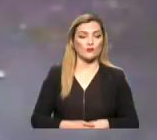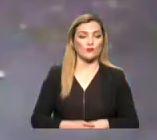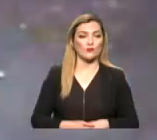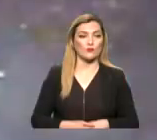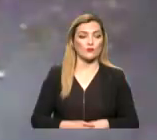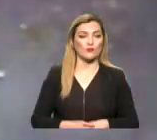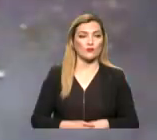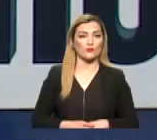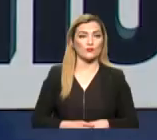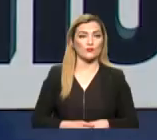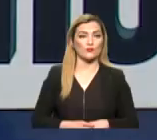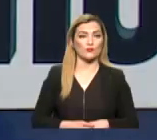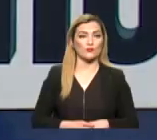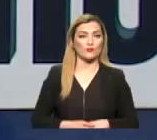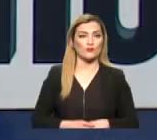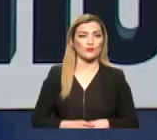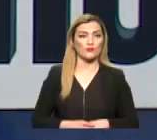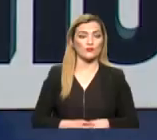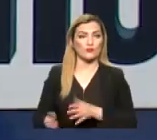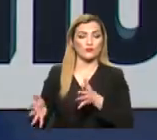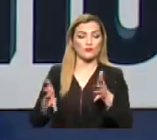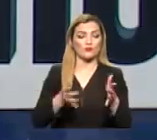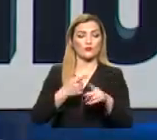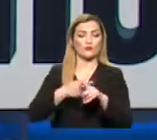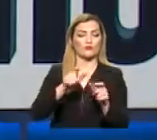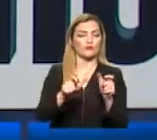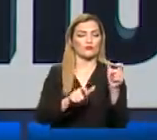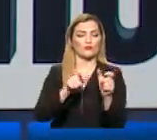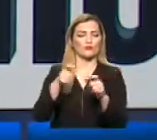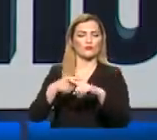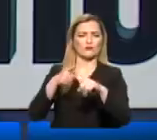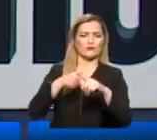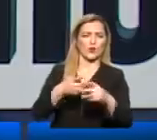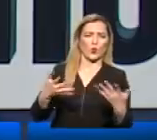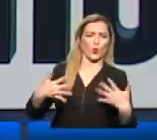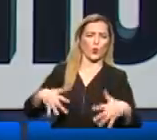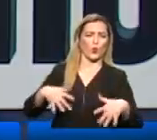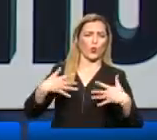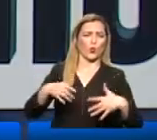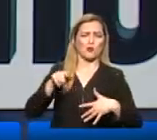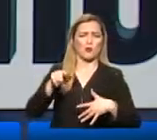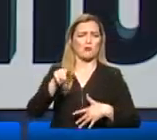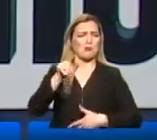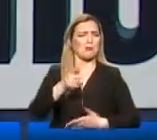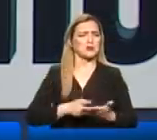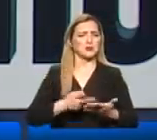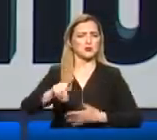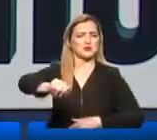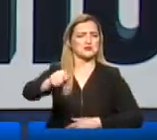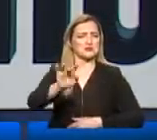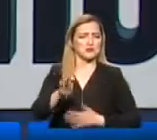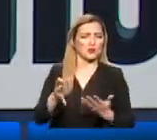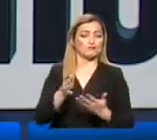Luisa María Heredia, 24 horas. Y las reacciones y muestras de solidaridad por lo ocurrido en Teleamazonas no se hicieron esperar.